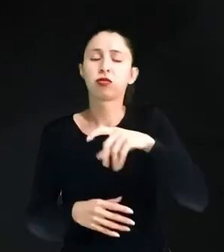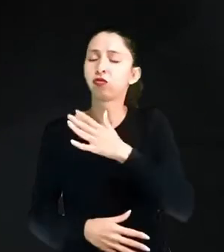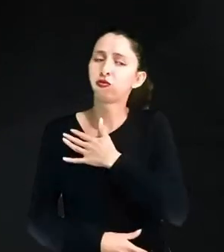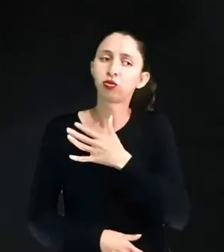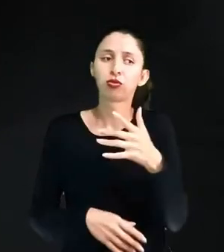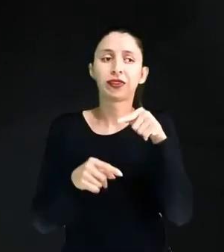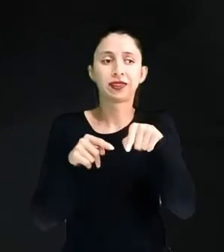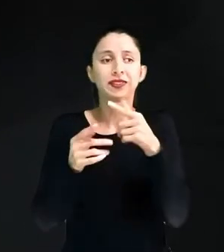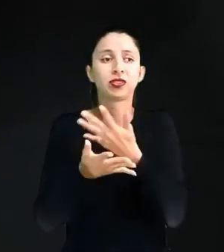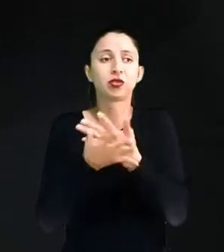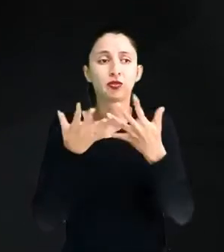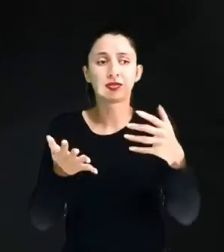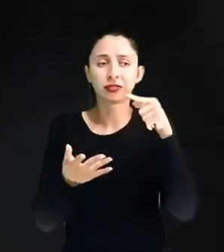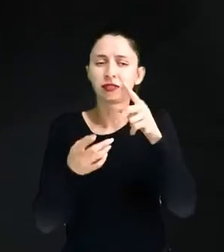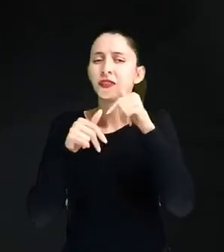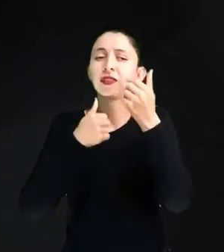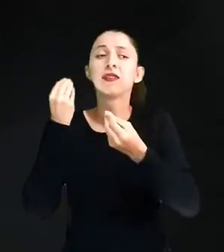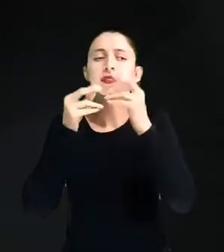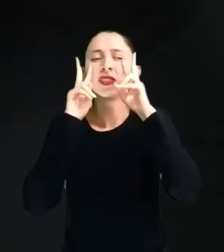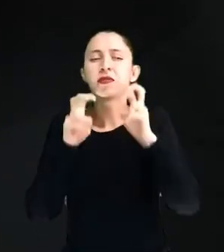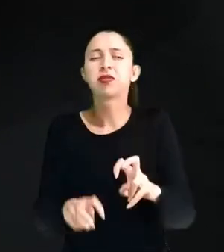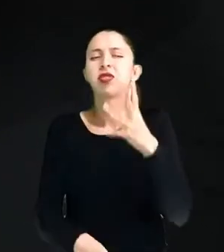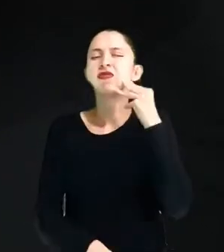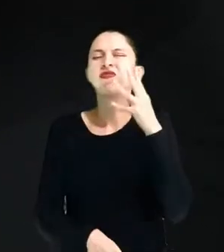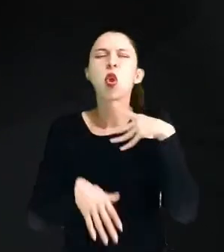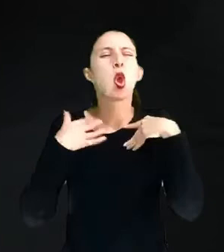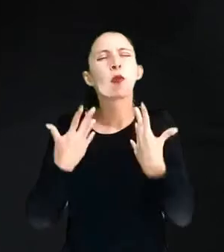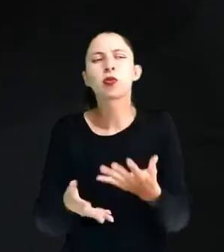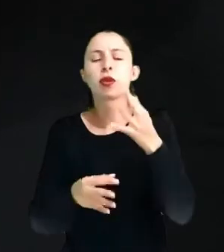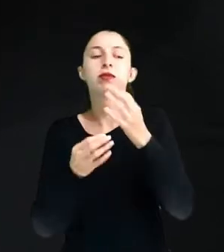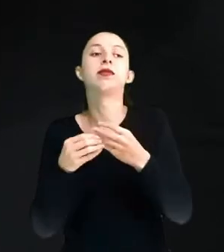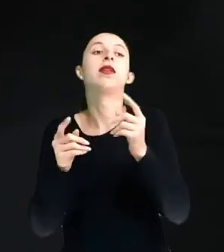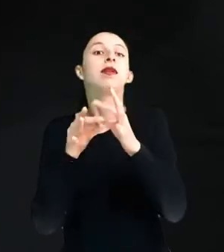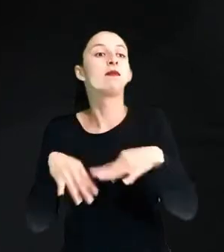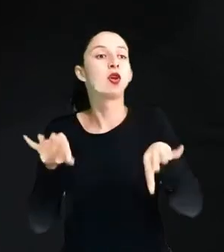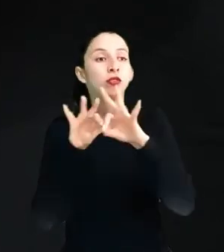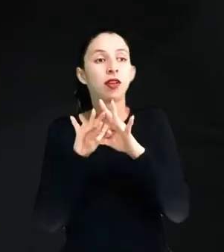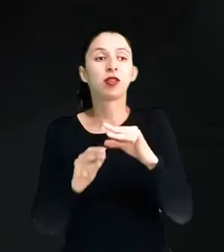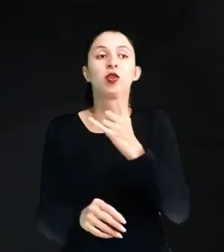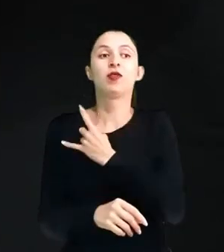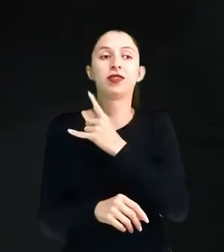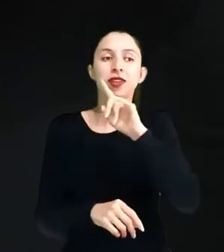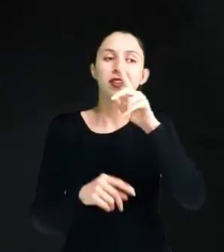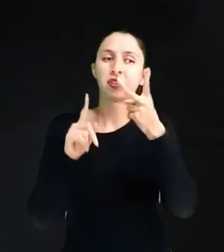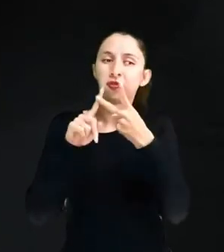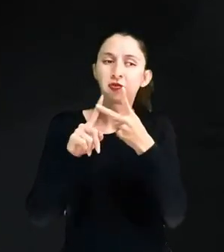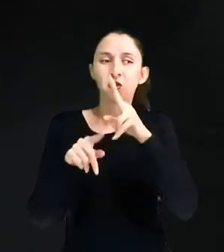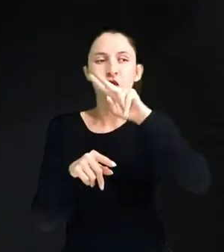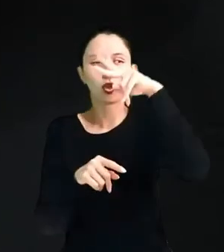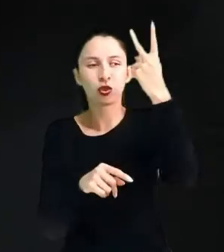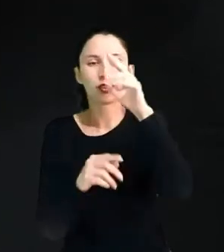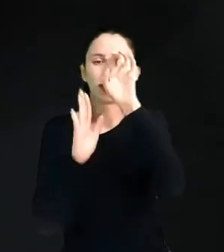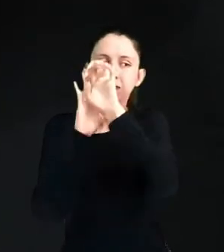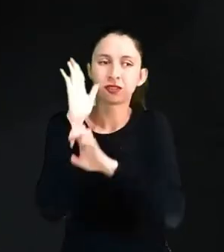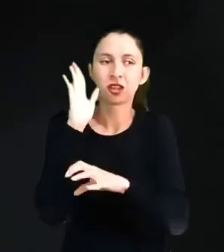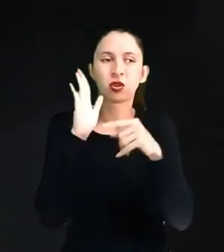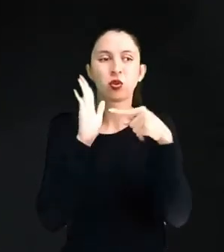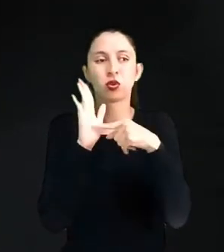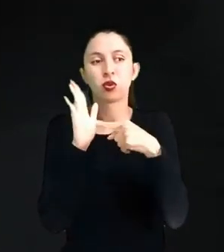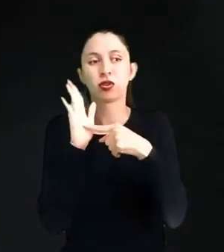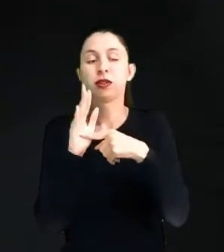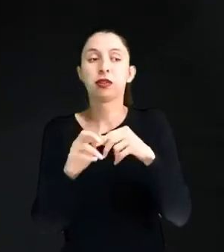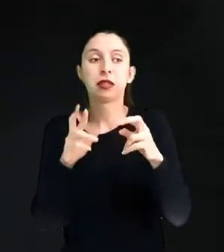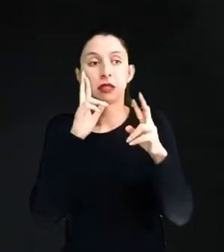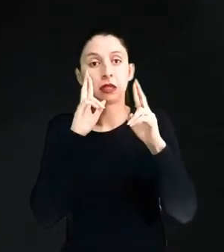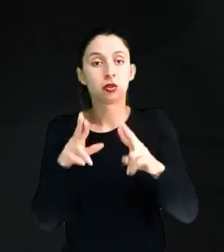podemos trabajarlo. Hay experiencias importantes que se han hecho con otras universidades, con otras entidades, y